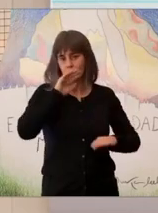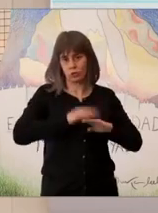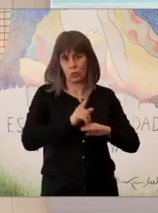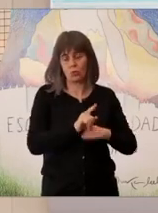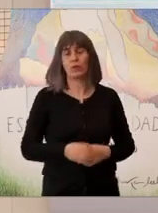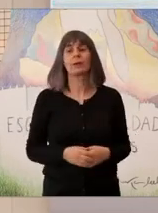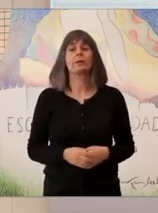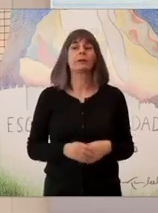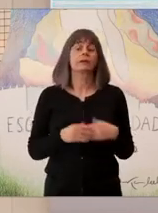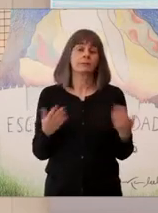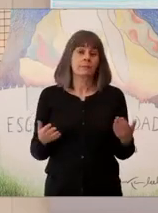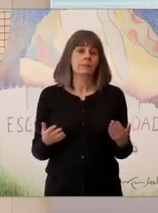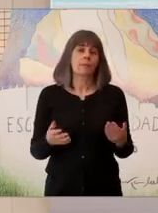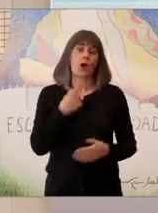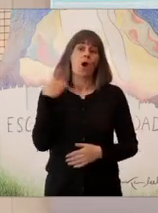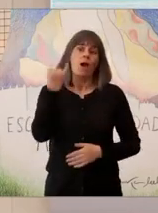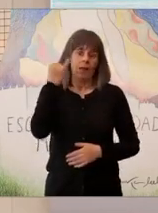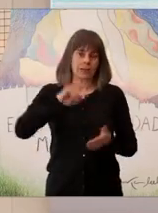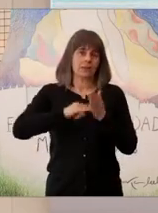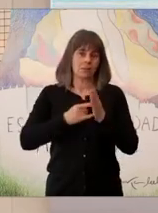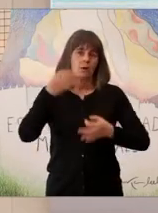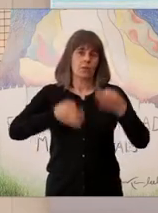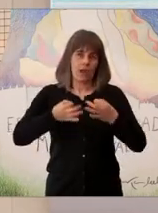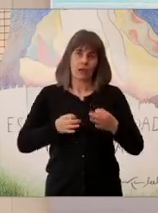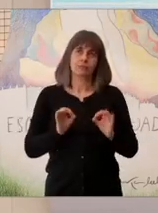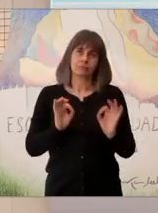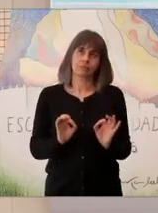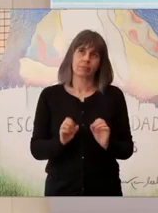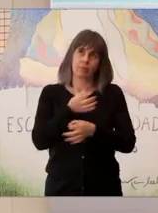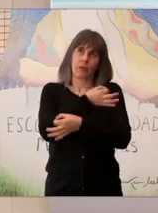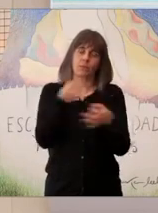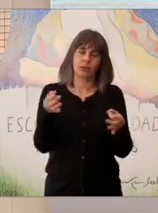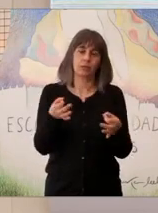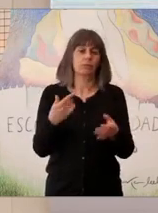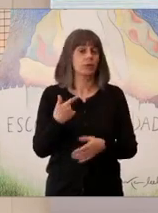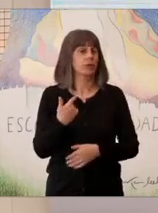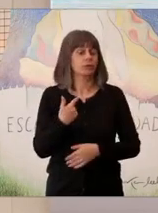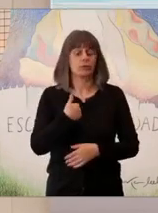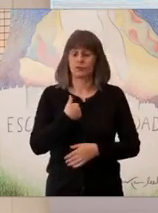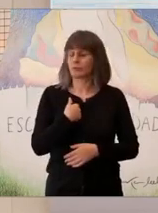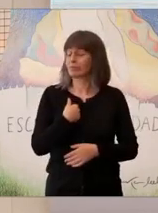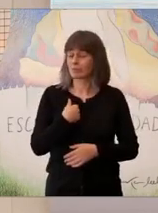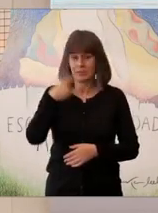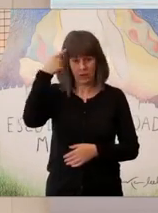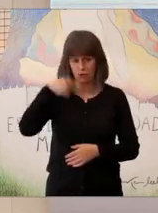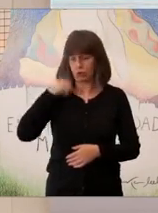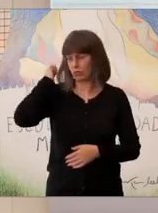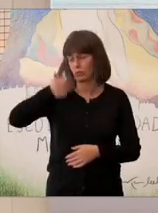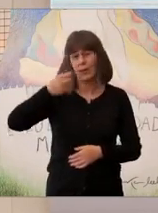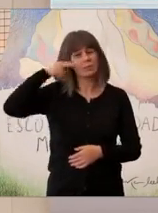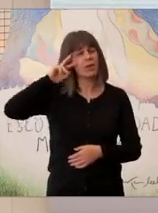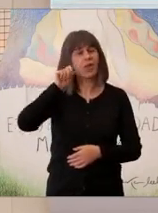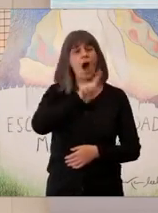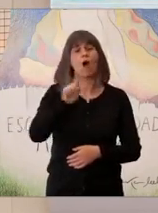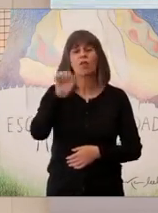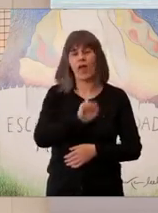ello es que ojalá el sistema judicial fuera, pero yo estoy convencida, y lo digo después de más de 11 años en un juzgado de violencia donde he visto a víctimas